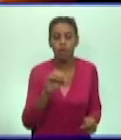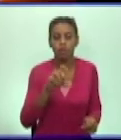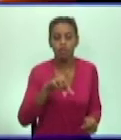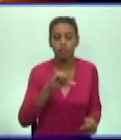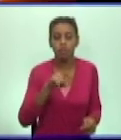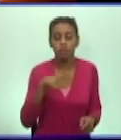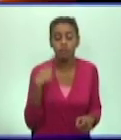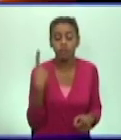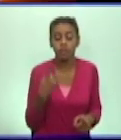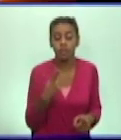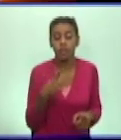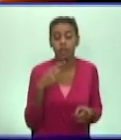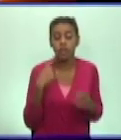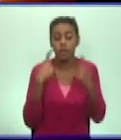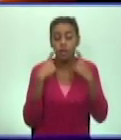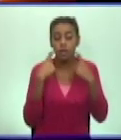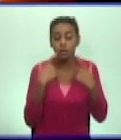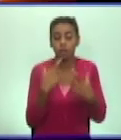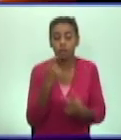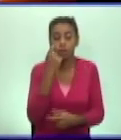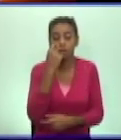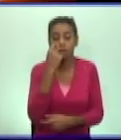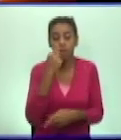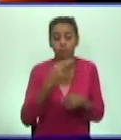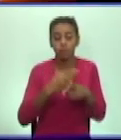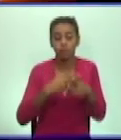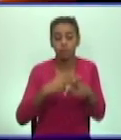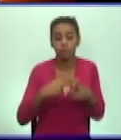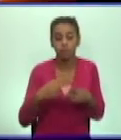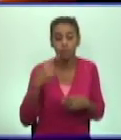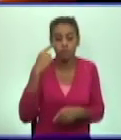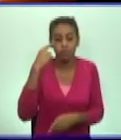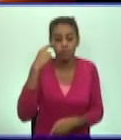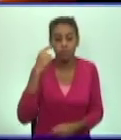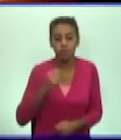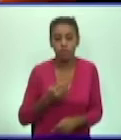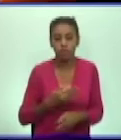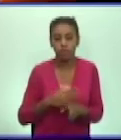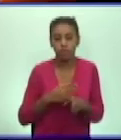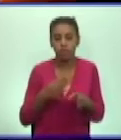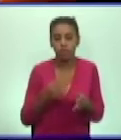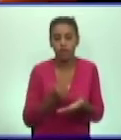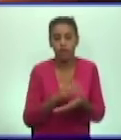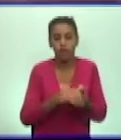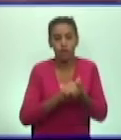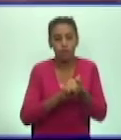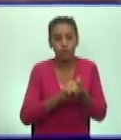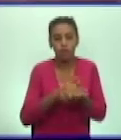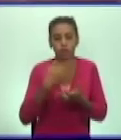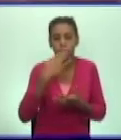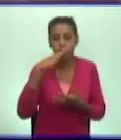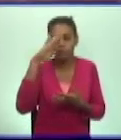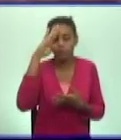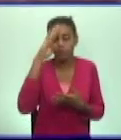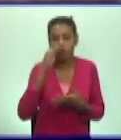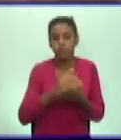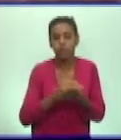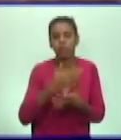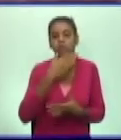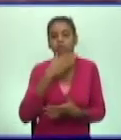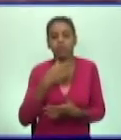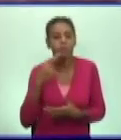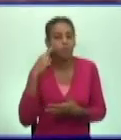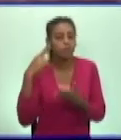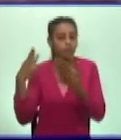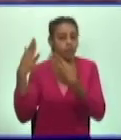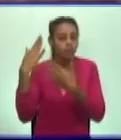fallecer este importante hombre de la historia de Vietnam. Alguien amigo de Cuba, amigo de Fidel, alguien que recordamos con mucho cariño